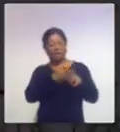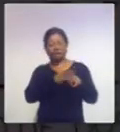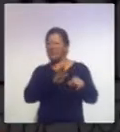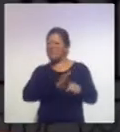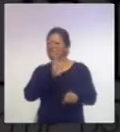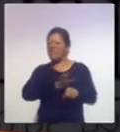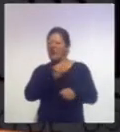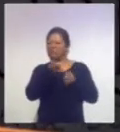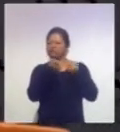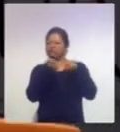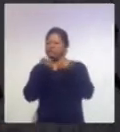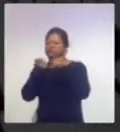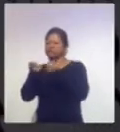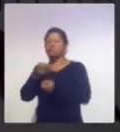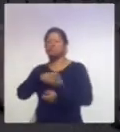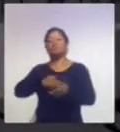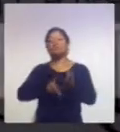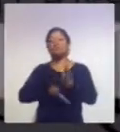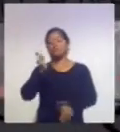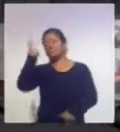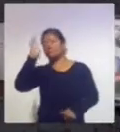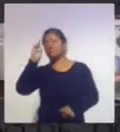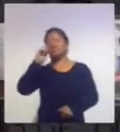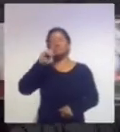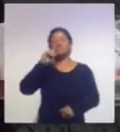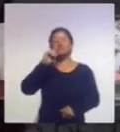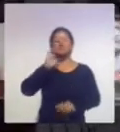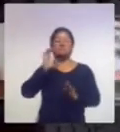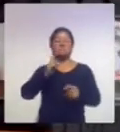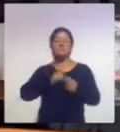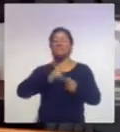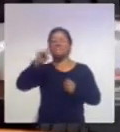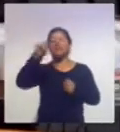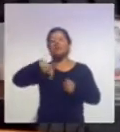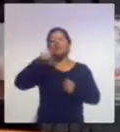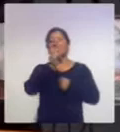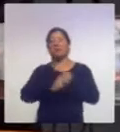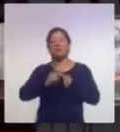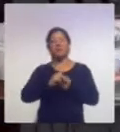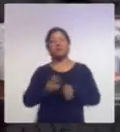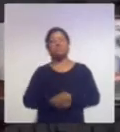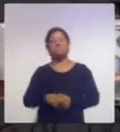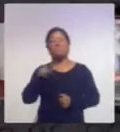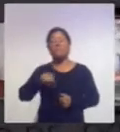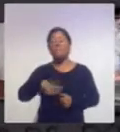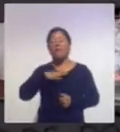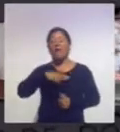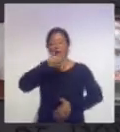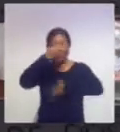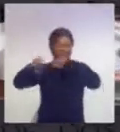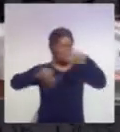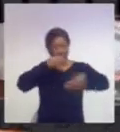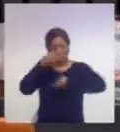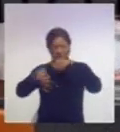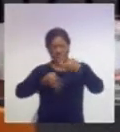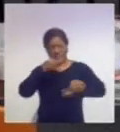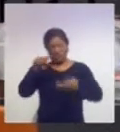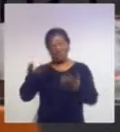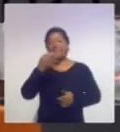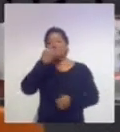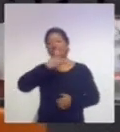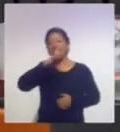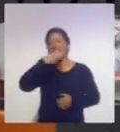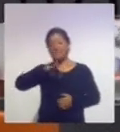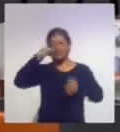privilegio venir a Tlaxcala, porque aquí se promueve la fiesta de toros como cultura,